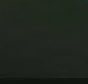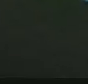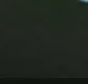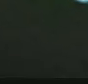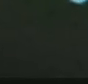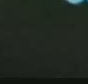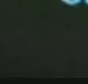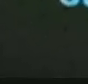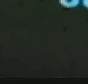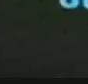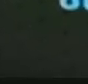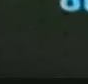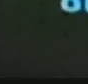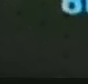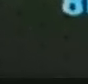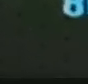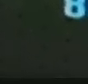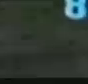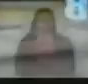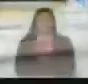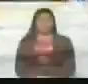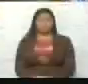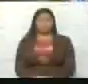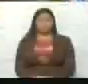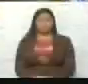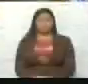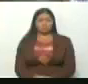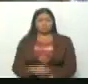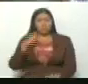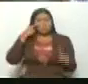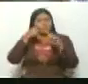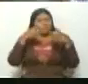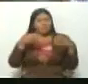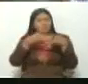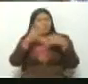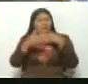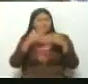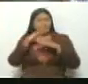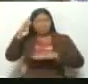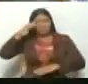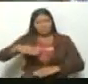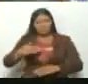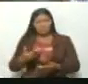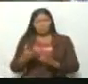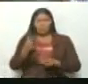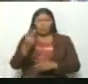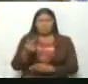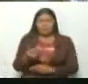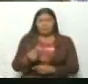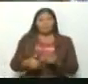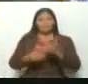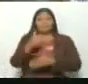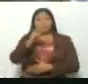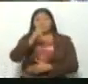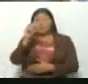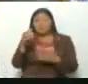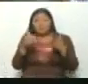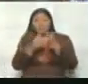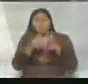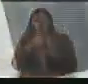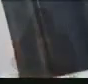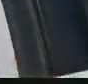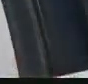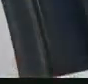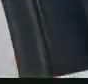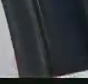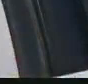en todo el territorio. ¿Cuál es la proyección de brigadas que tienen de conformación? Más de 20.000, porque para que al menos tengamos